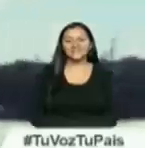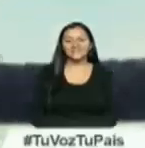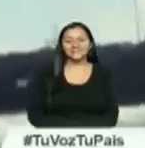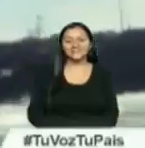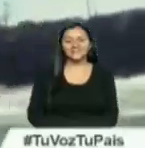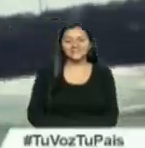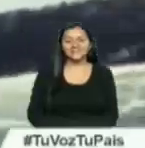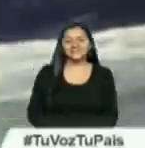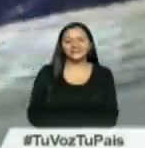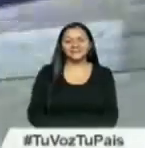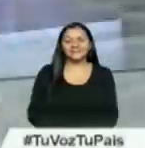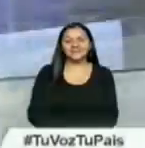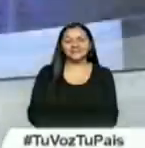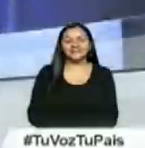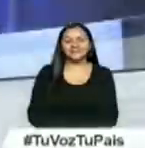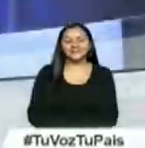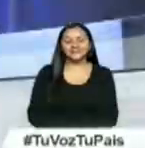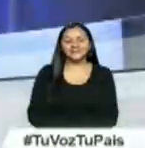Ciudadano.